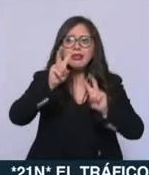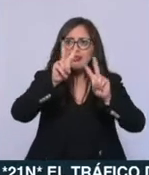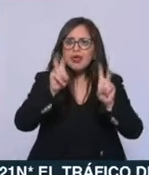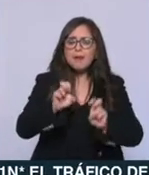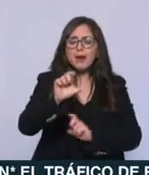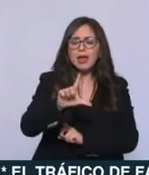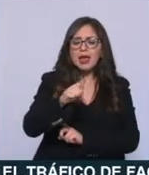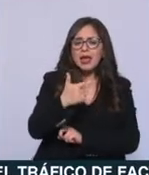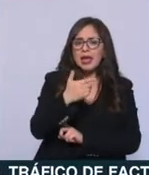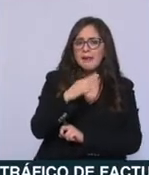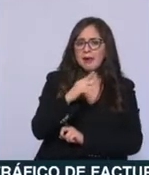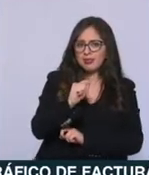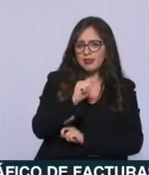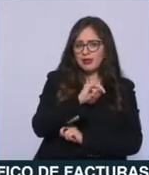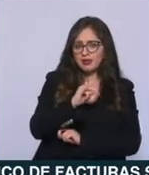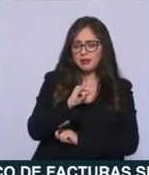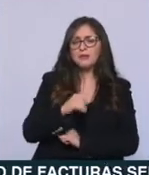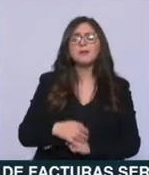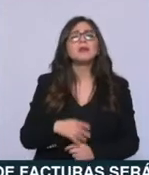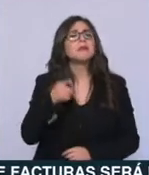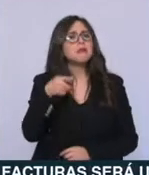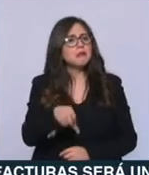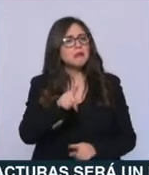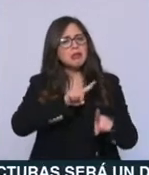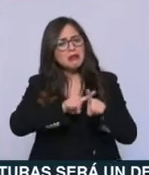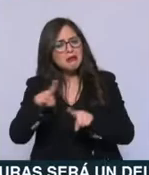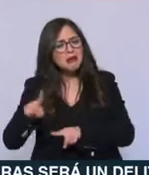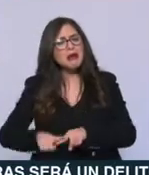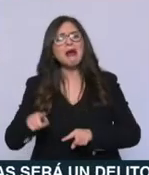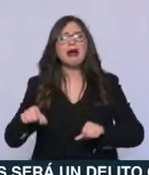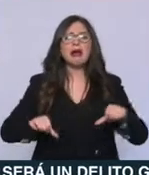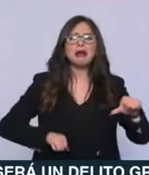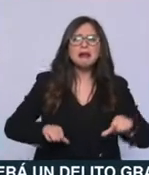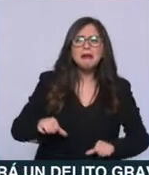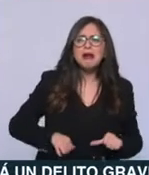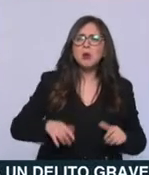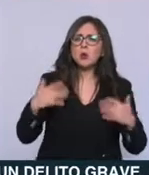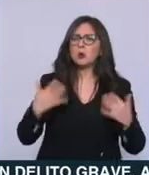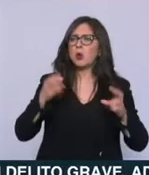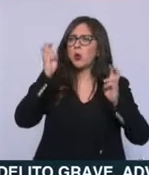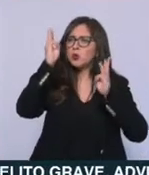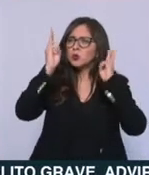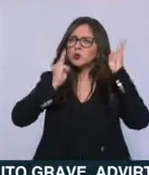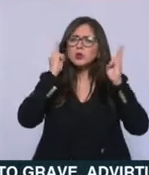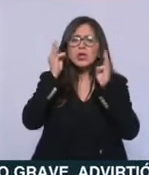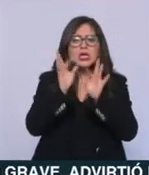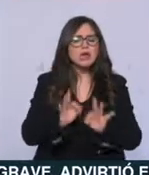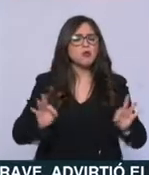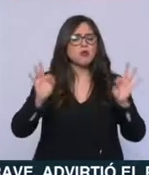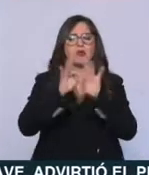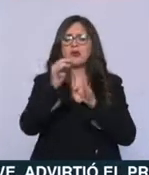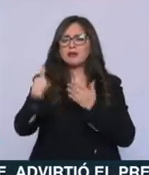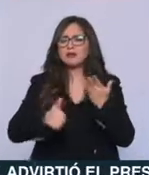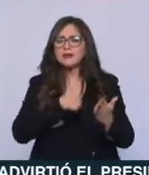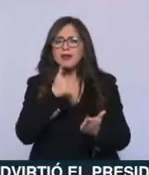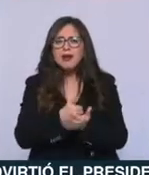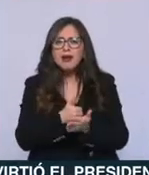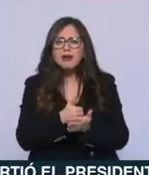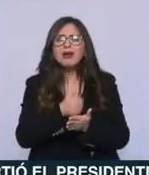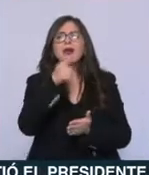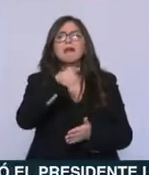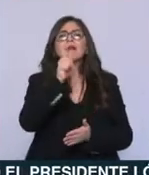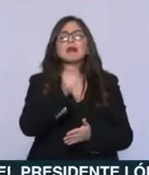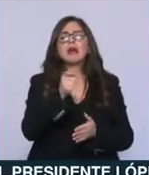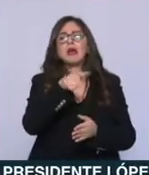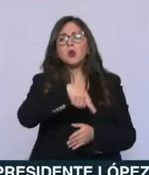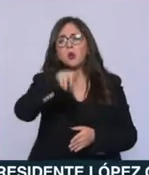decir, estamos trabajando en una serie de actividades con museos muy importantes de la ciudad y que no tienen nada que ver en